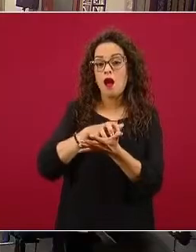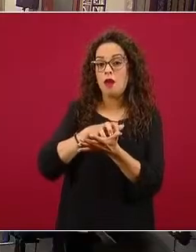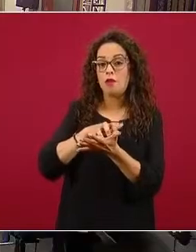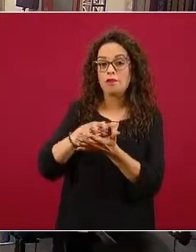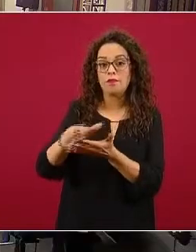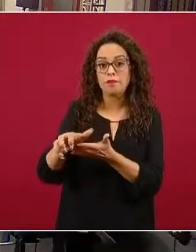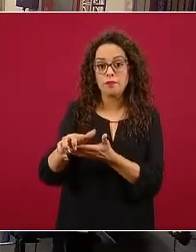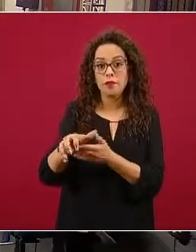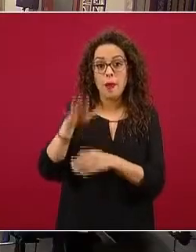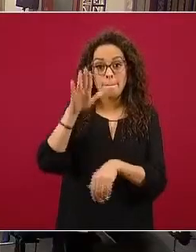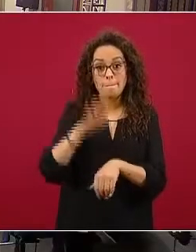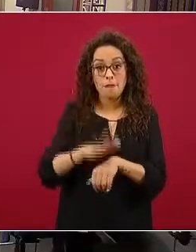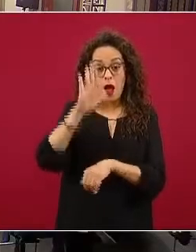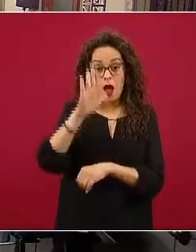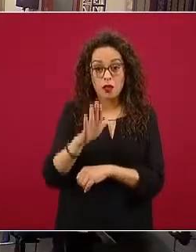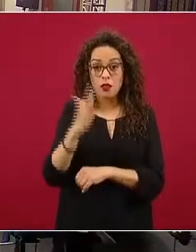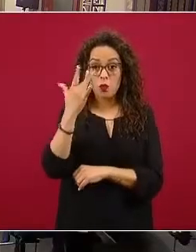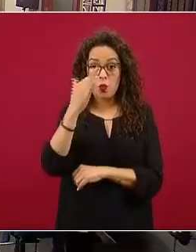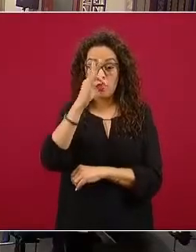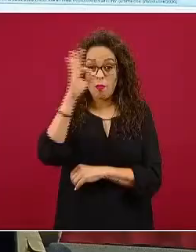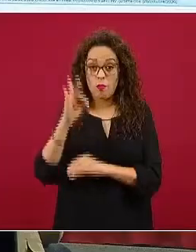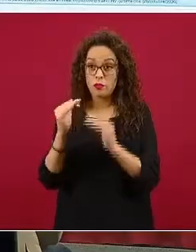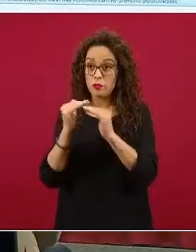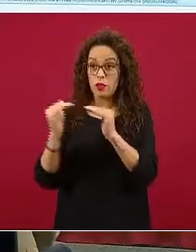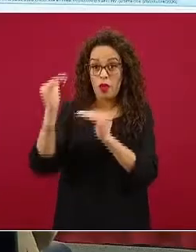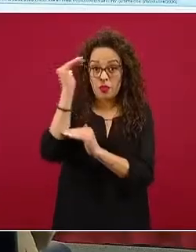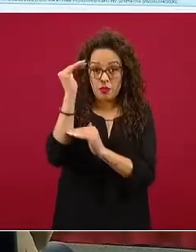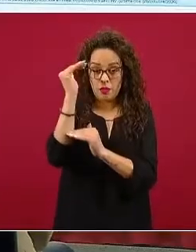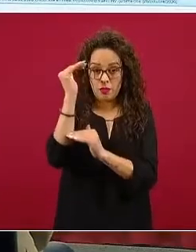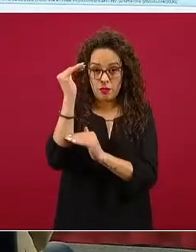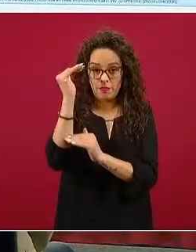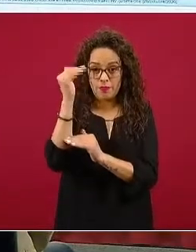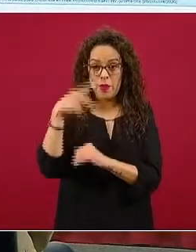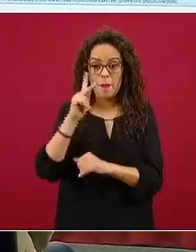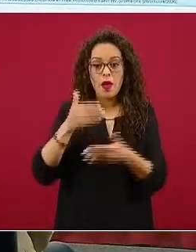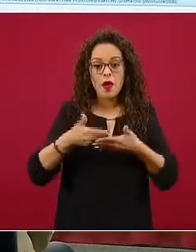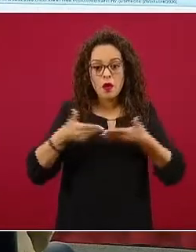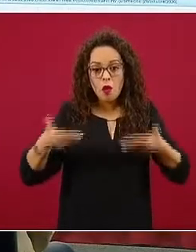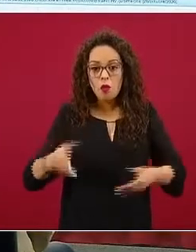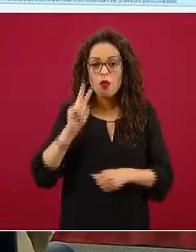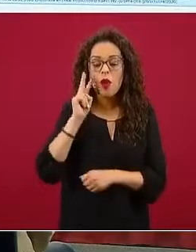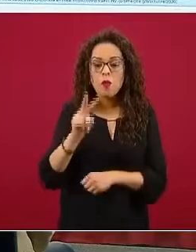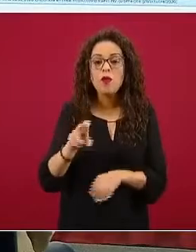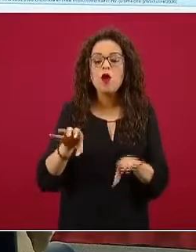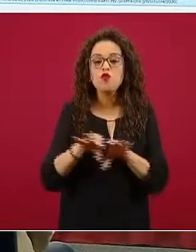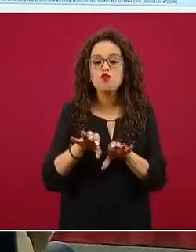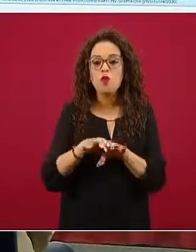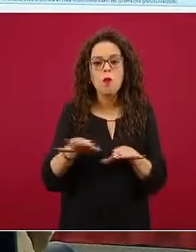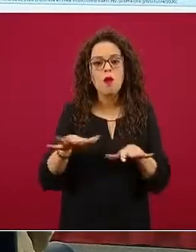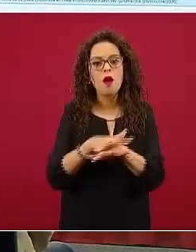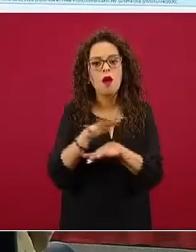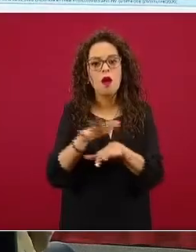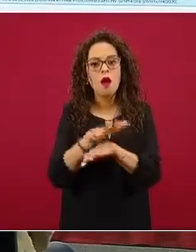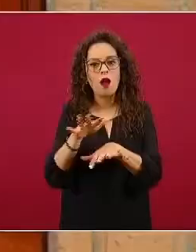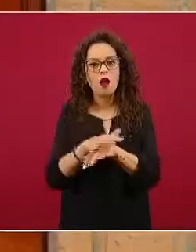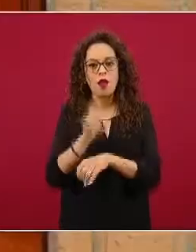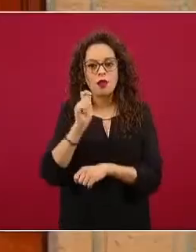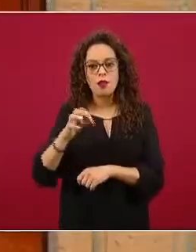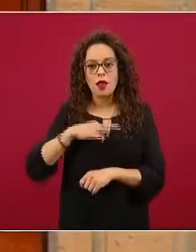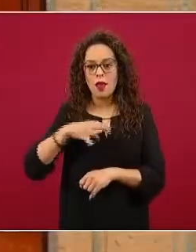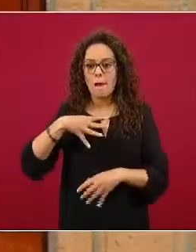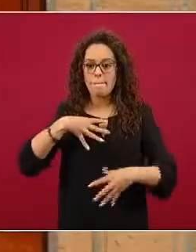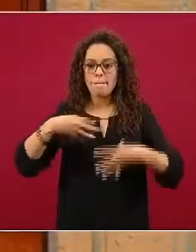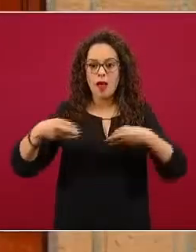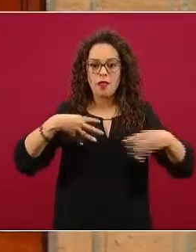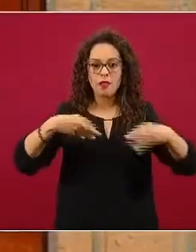por encima del 50%. Ahora vemos en la manera de cómo evoluciona la pandemia en los